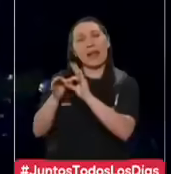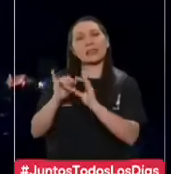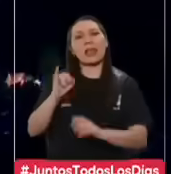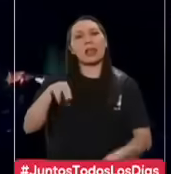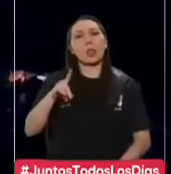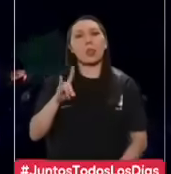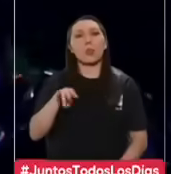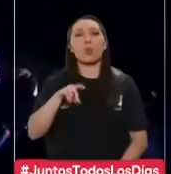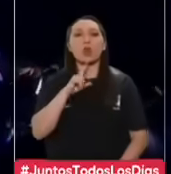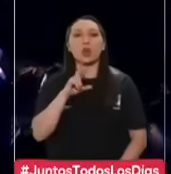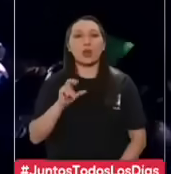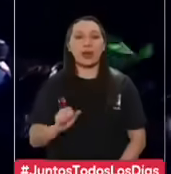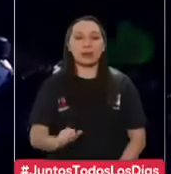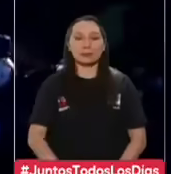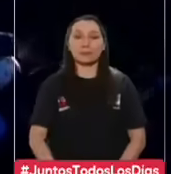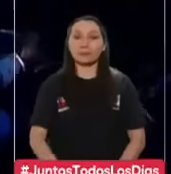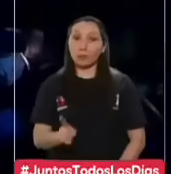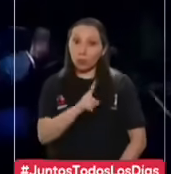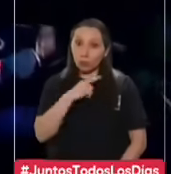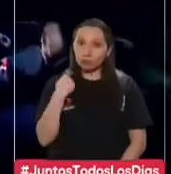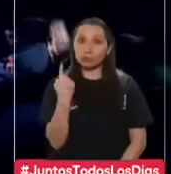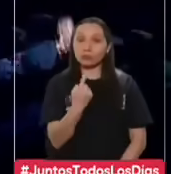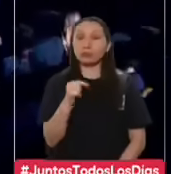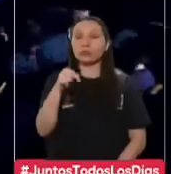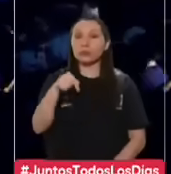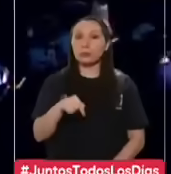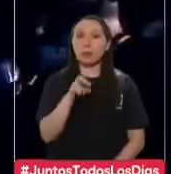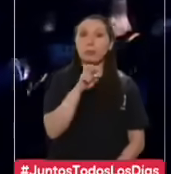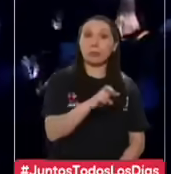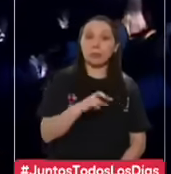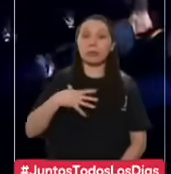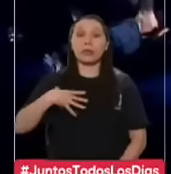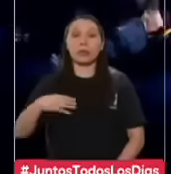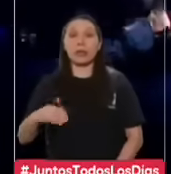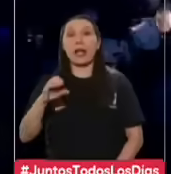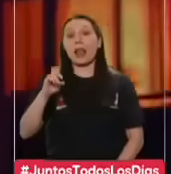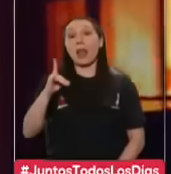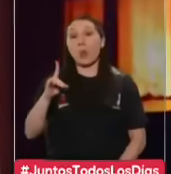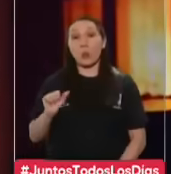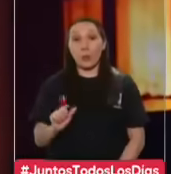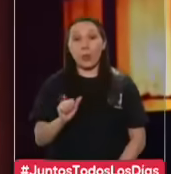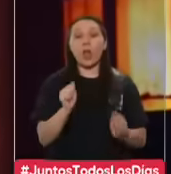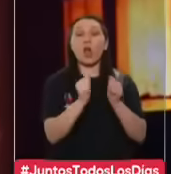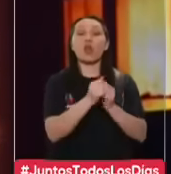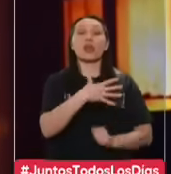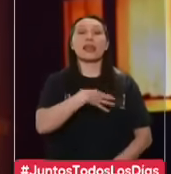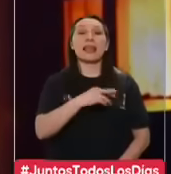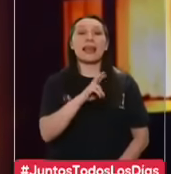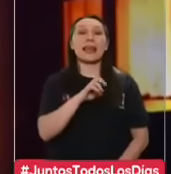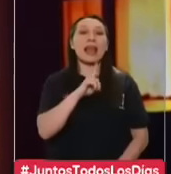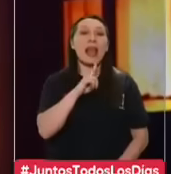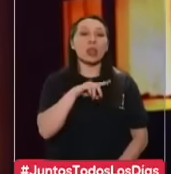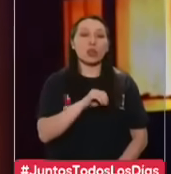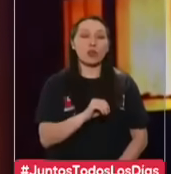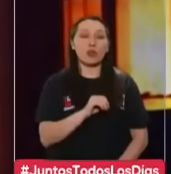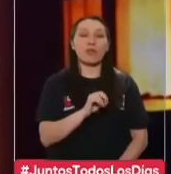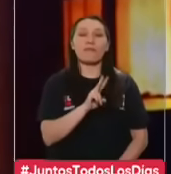Marita. Mientras tanto, nosotros tenemos hoy día padres e hijos. Claudia Conserva viene con su hijo Renato